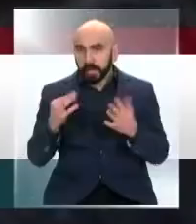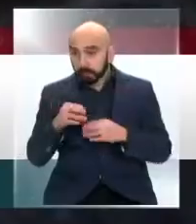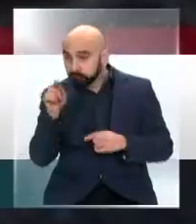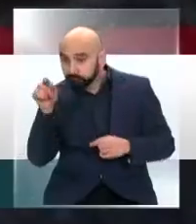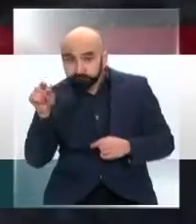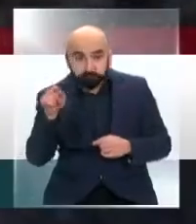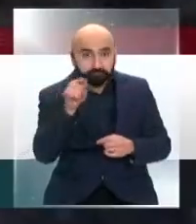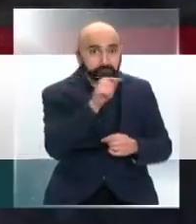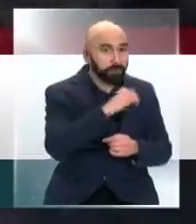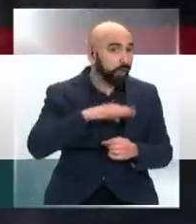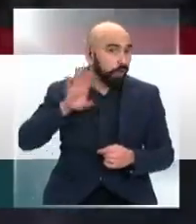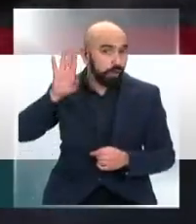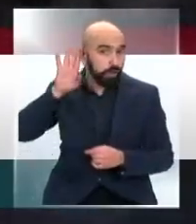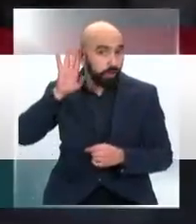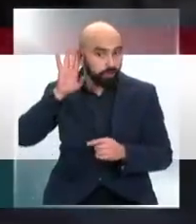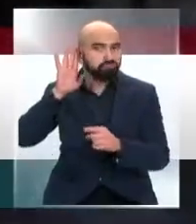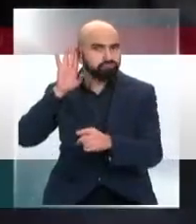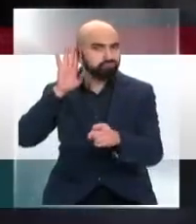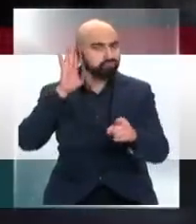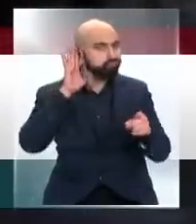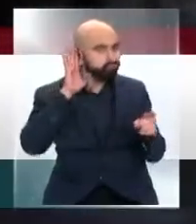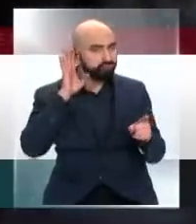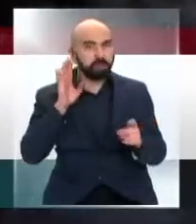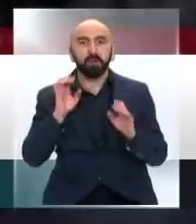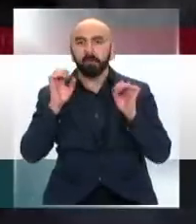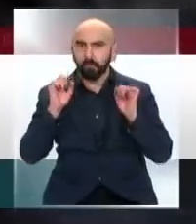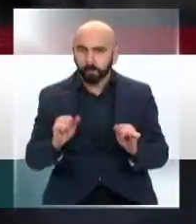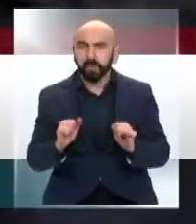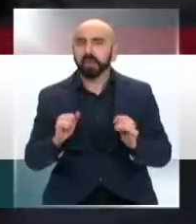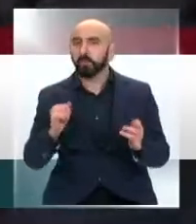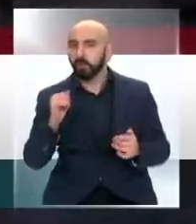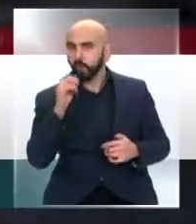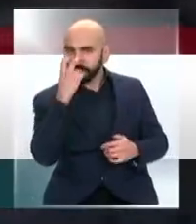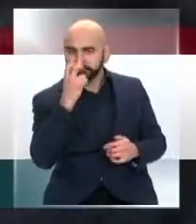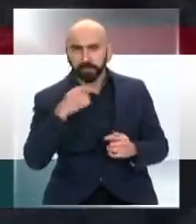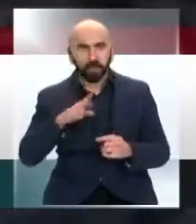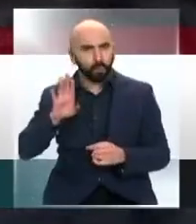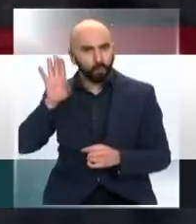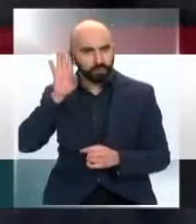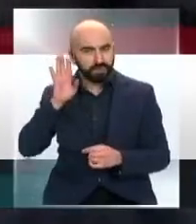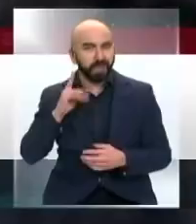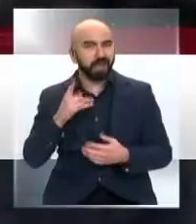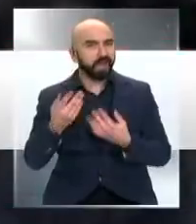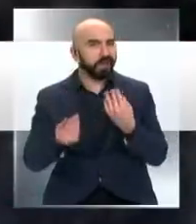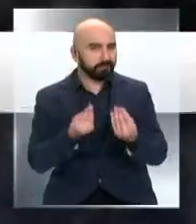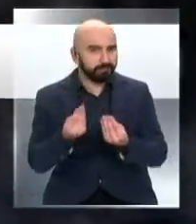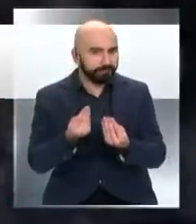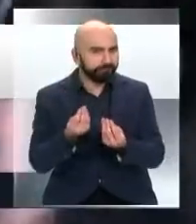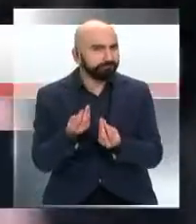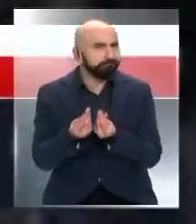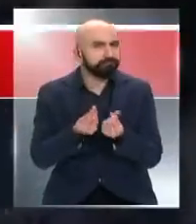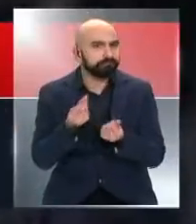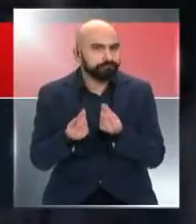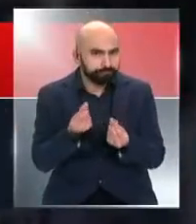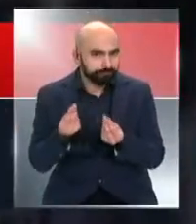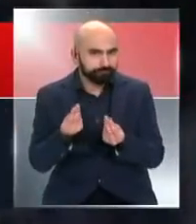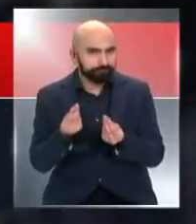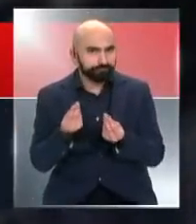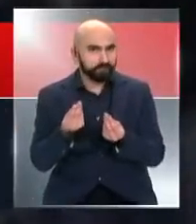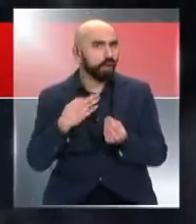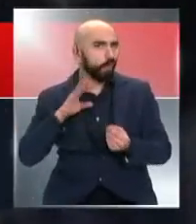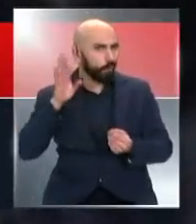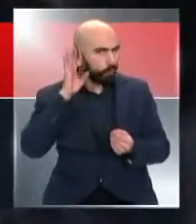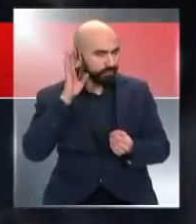acá presentes sea capaz de tener una porosidad y escuchar lo que palpa, lo que sufre el pueblo de